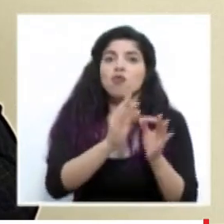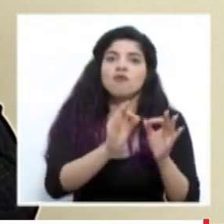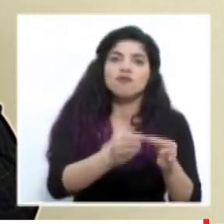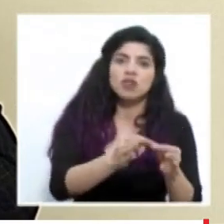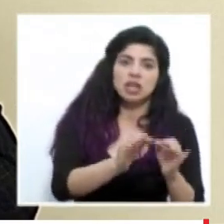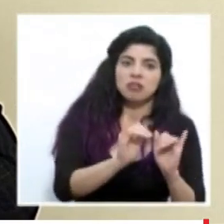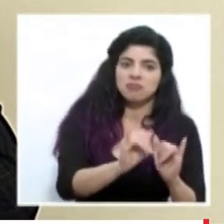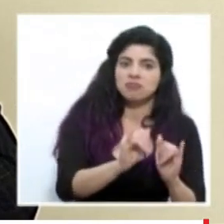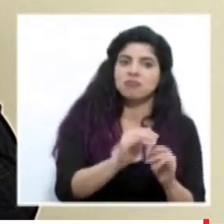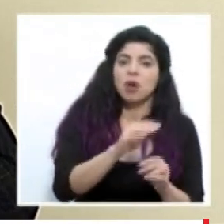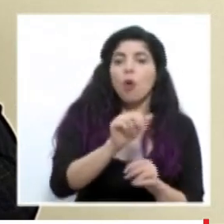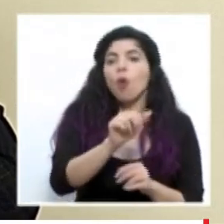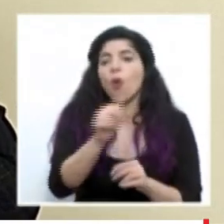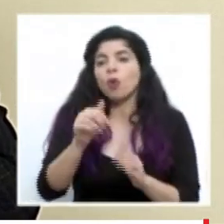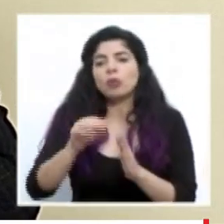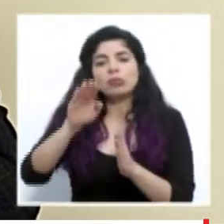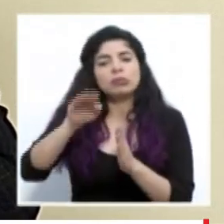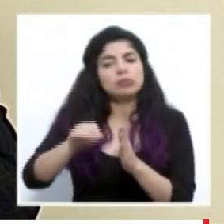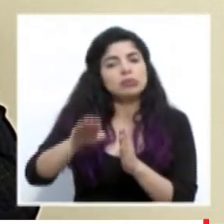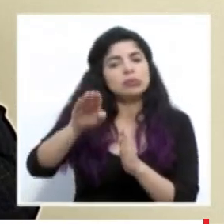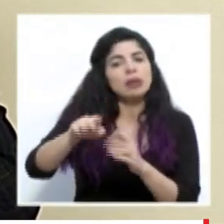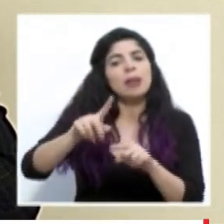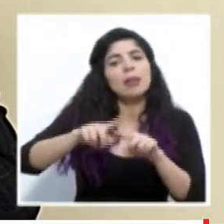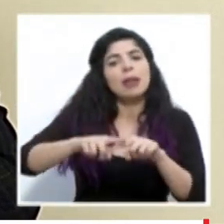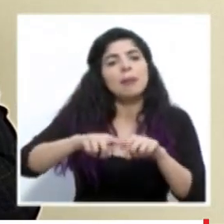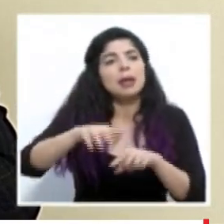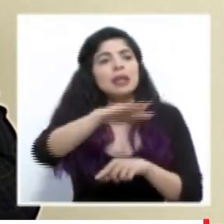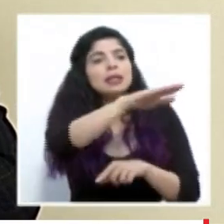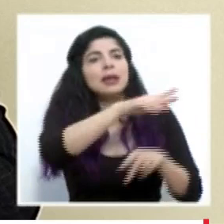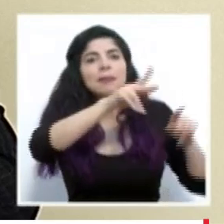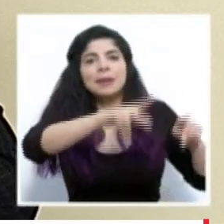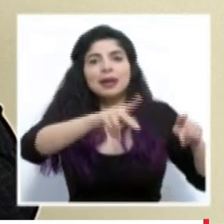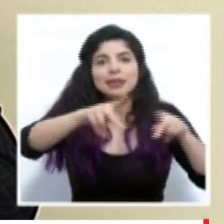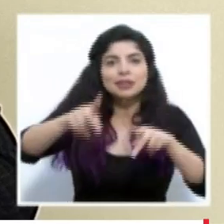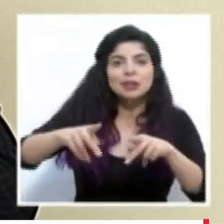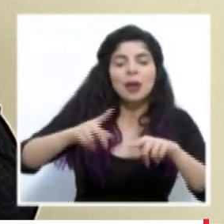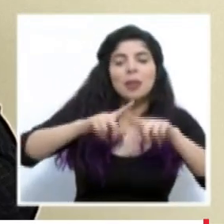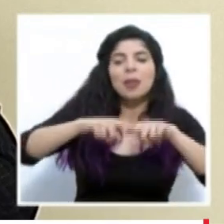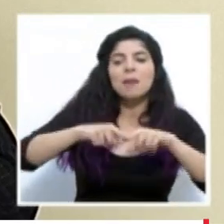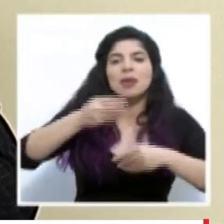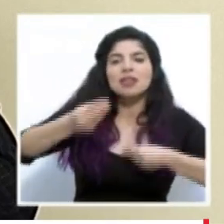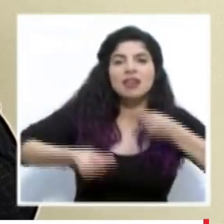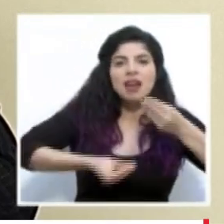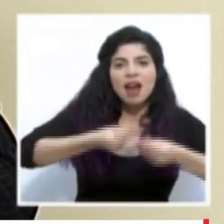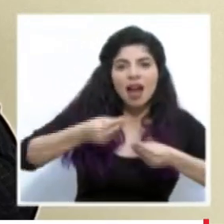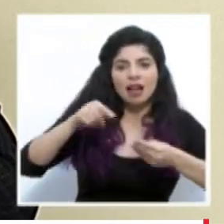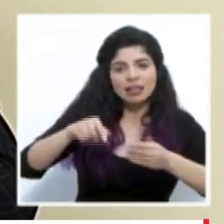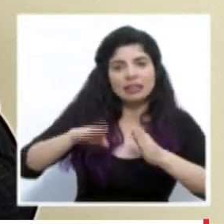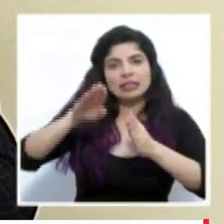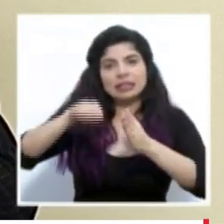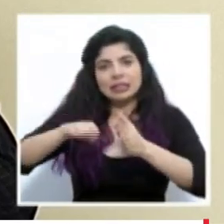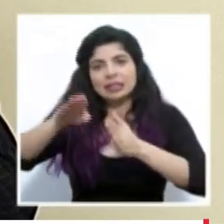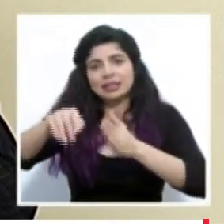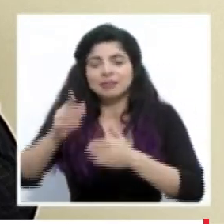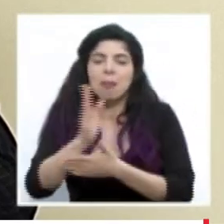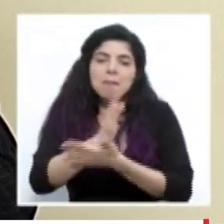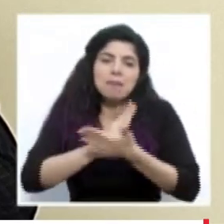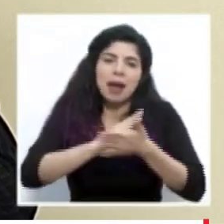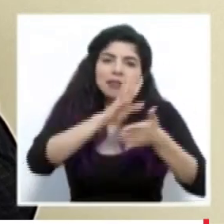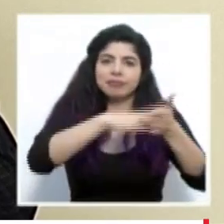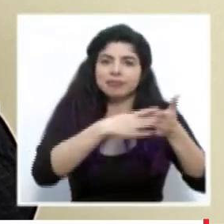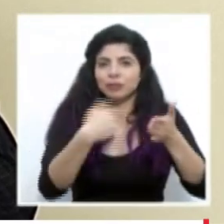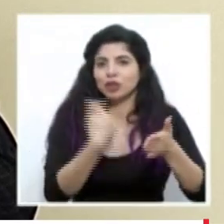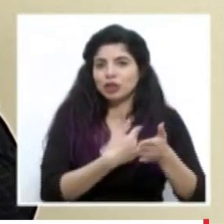fijos, otros pues pueden cambiar de acuerdo a cómo veamos el comportamiento en la población, a las medidas que se están tomando. Y eso es parte también de lo que nos